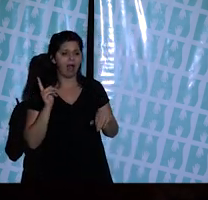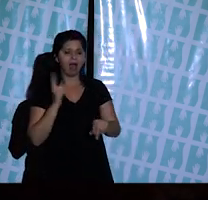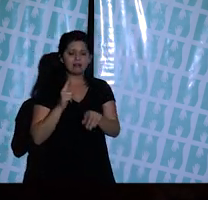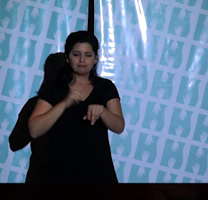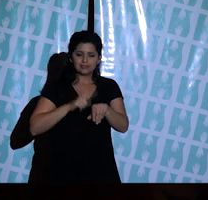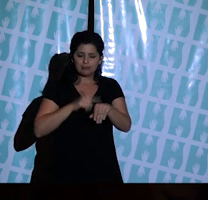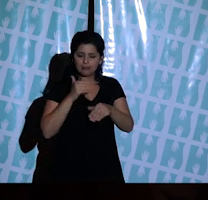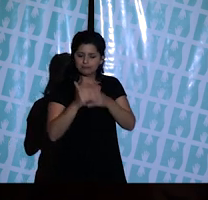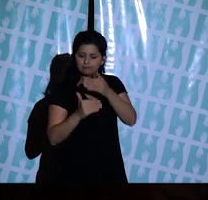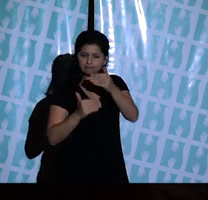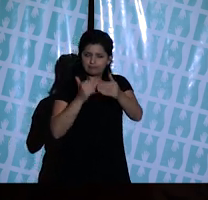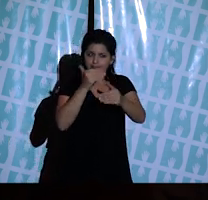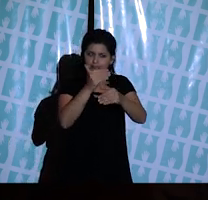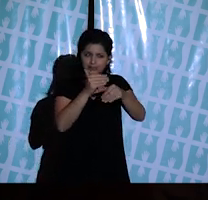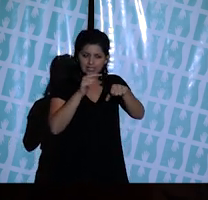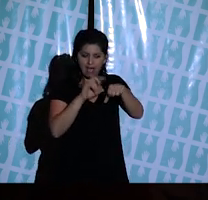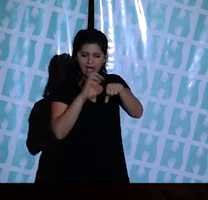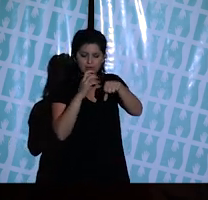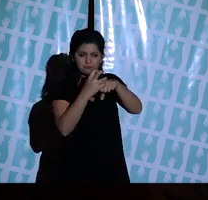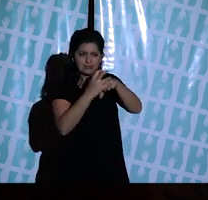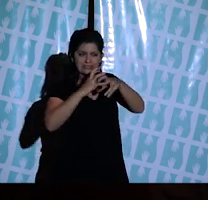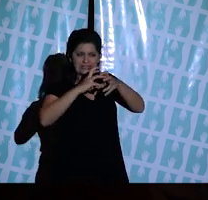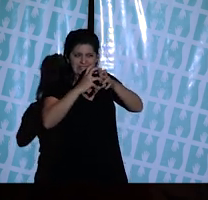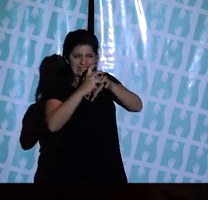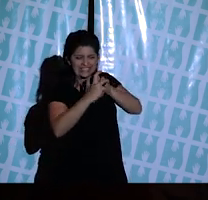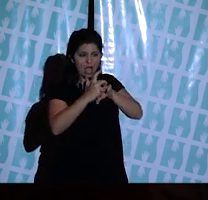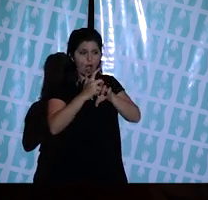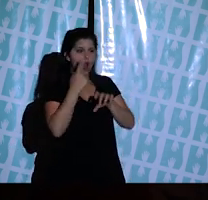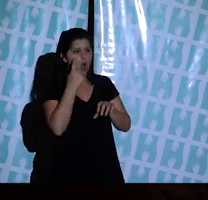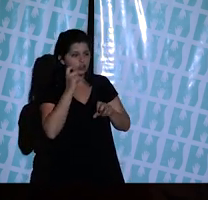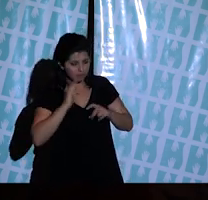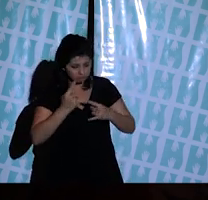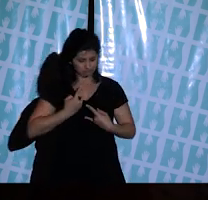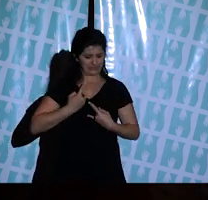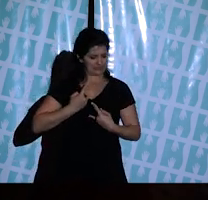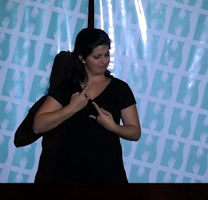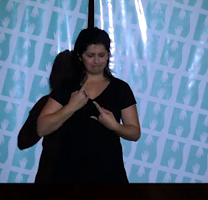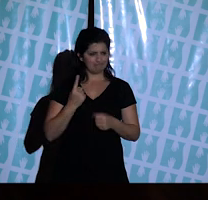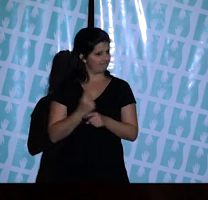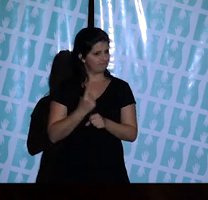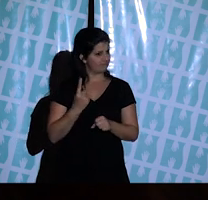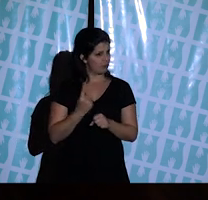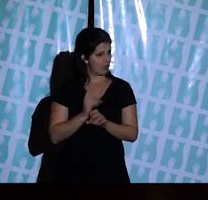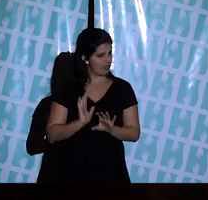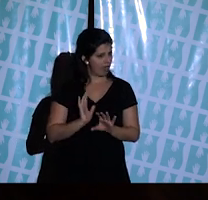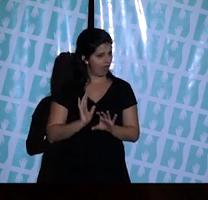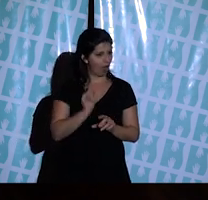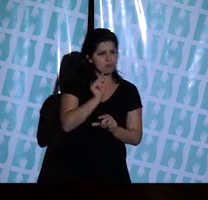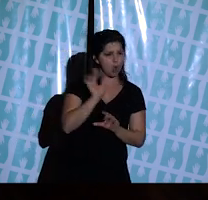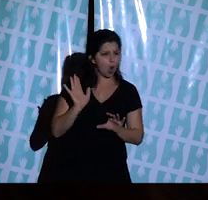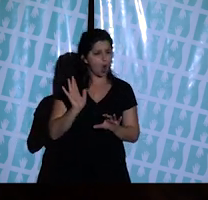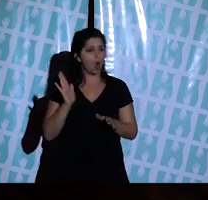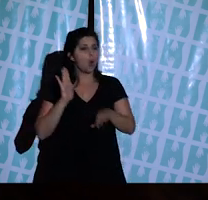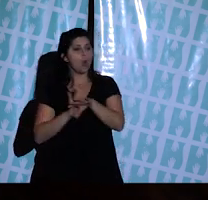va deteriorando su autocontrol. Un poco porque las drogas van afectando el funcionamiento de esas áreas